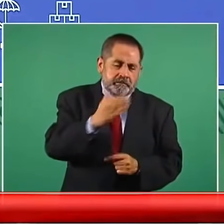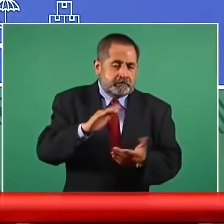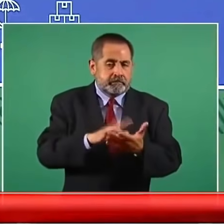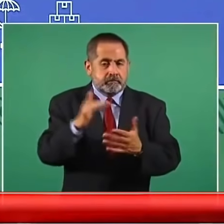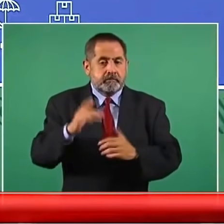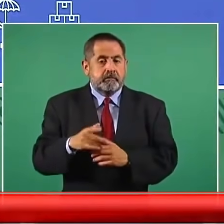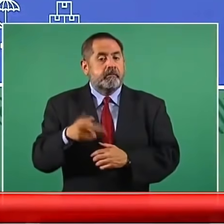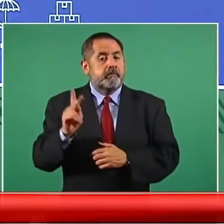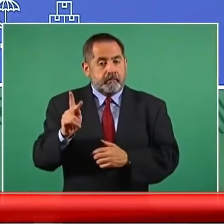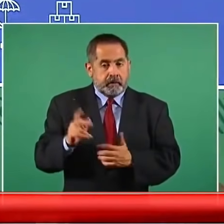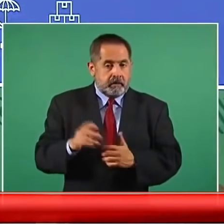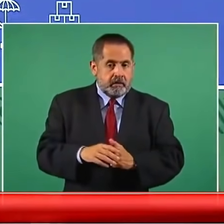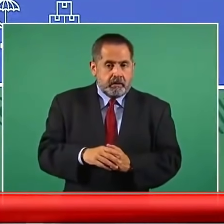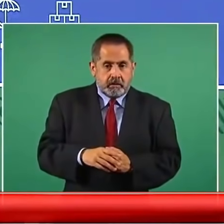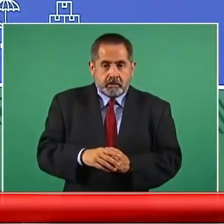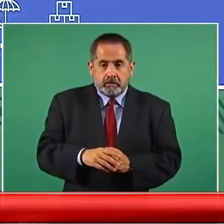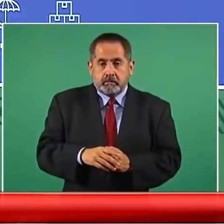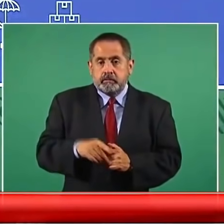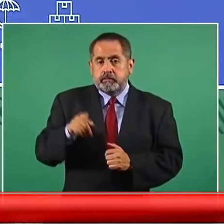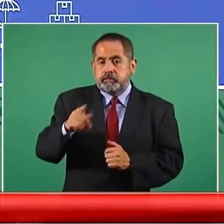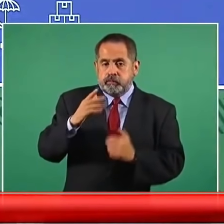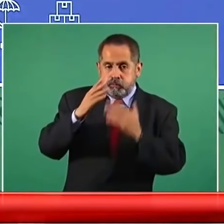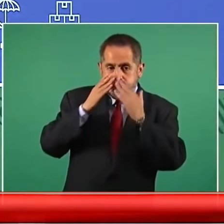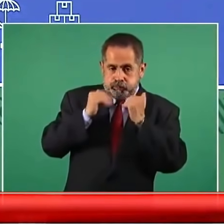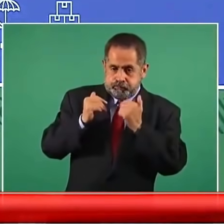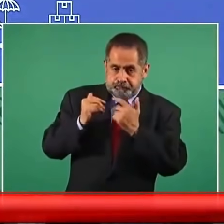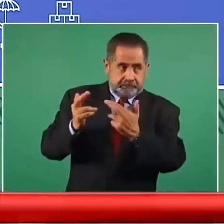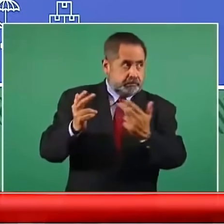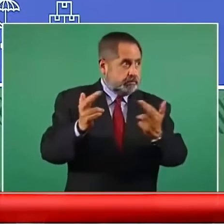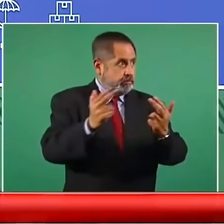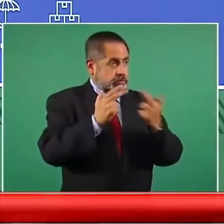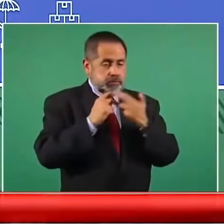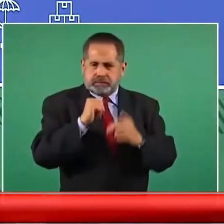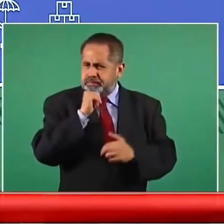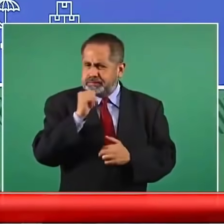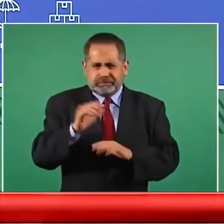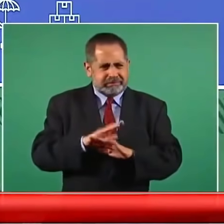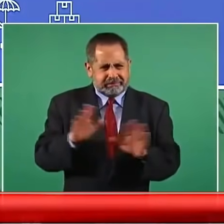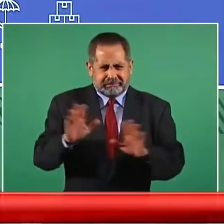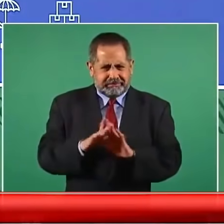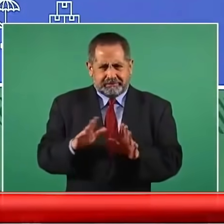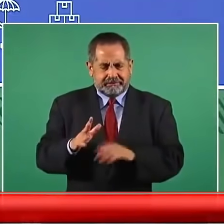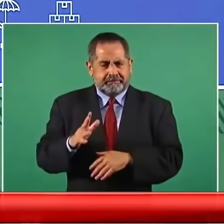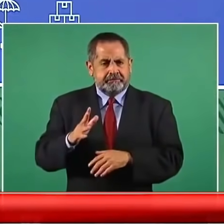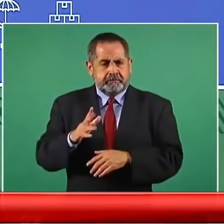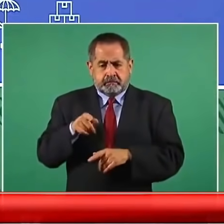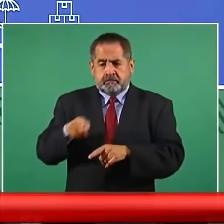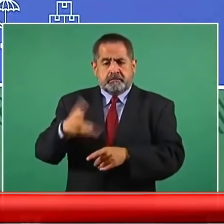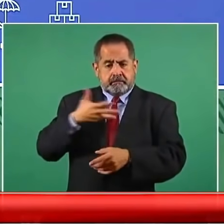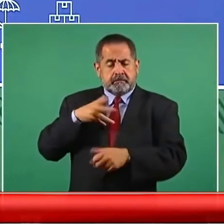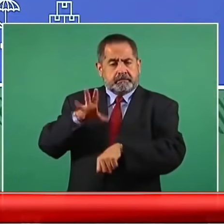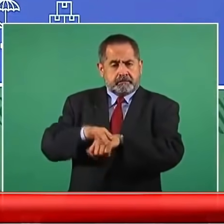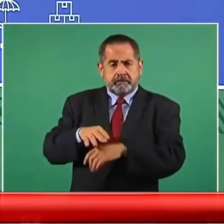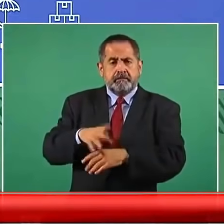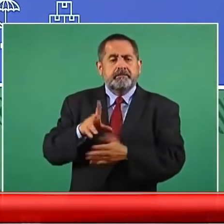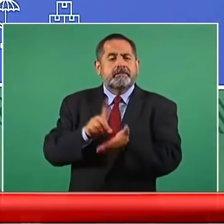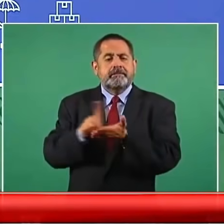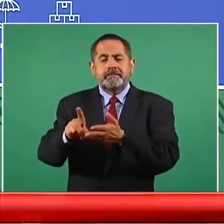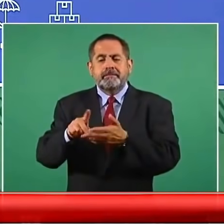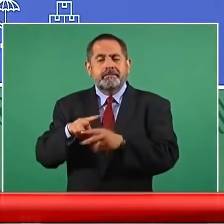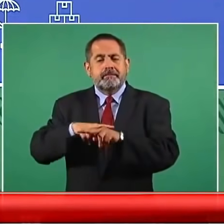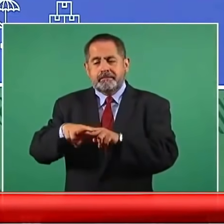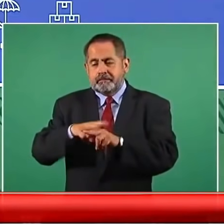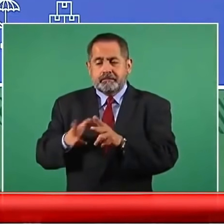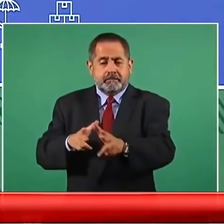aún cuando no hay afectaciones, porque se utiliza el derecho de vía, acuérdense que existía